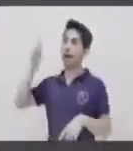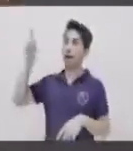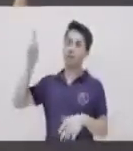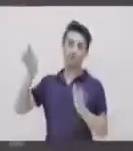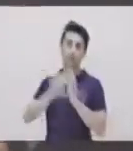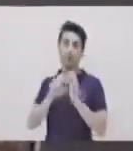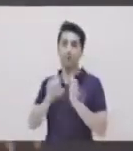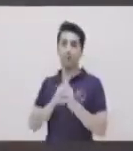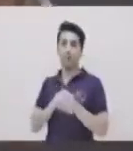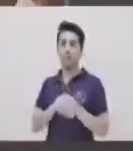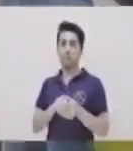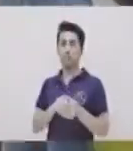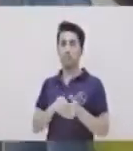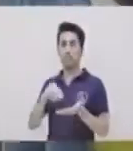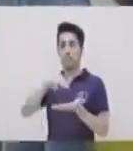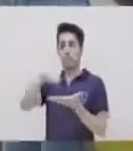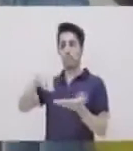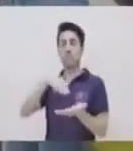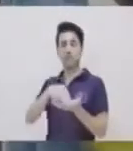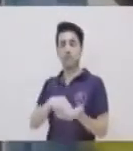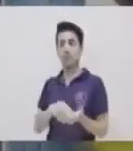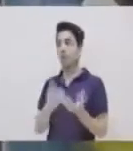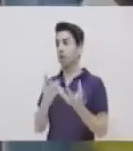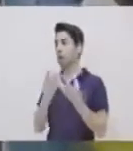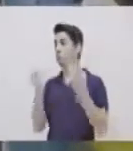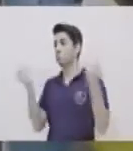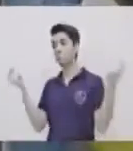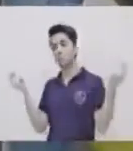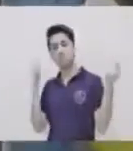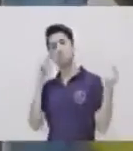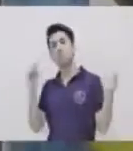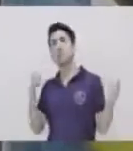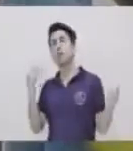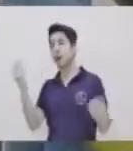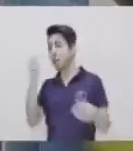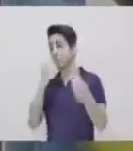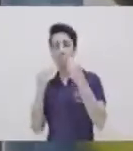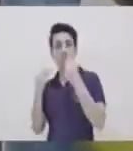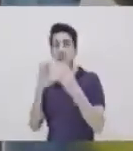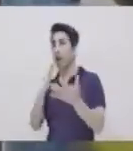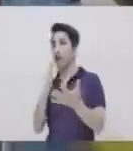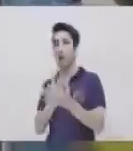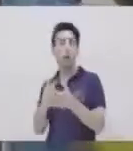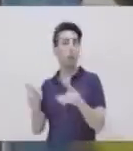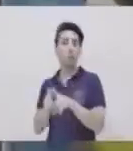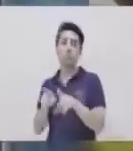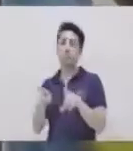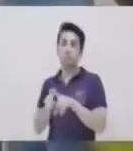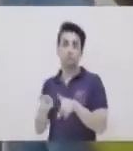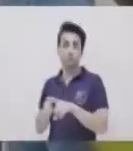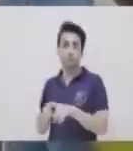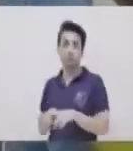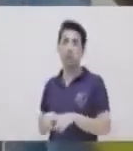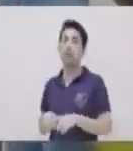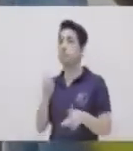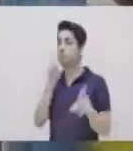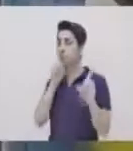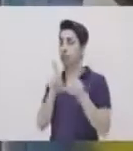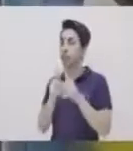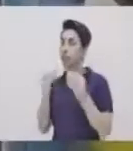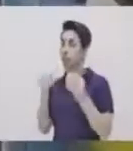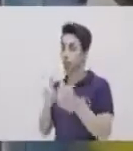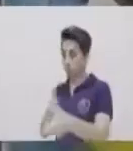área de Mazatenango tienden a desaparecer porque ya su forma de alimentación no es la adecuada. Y